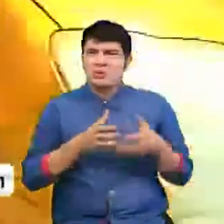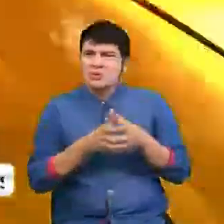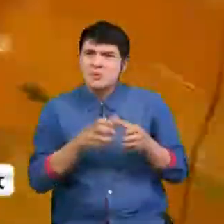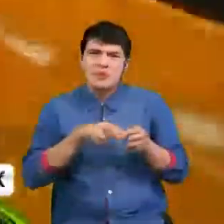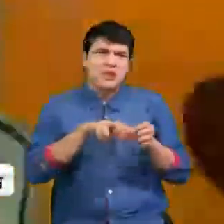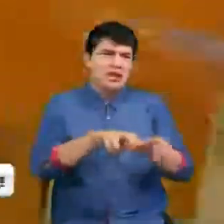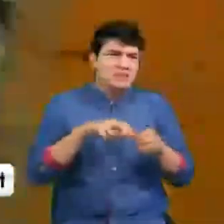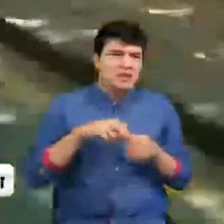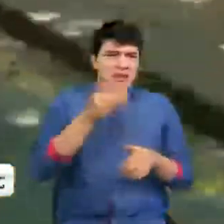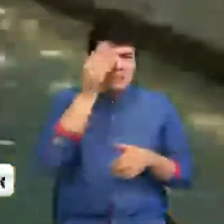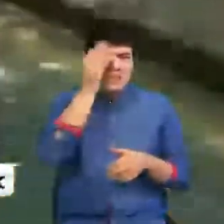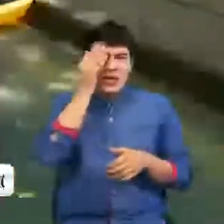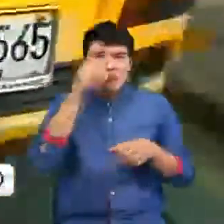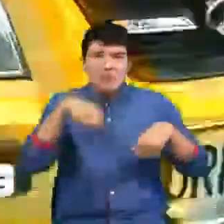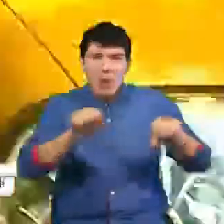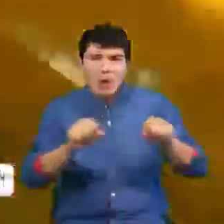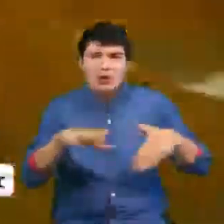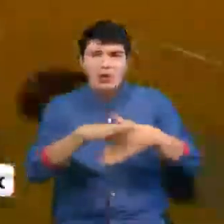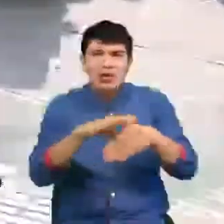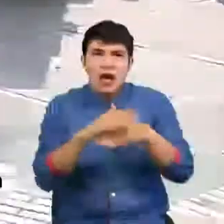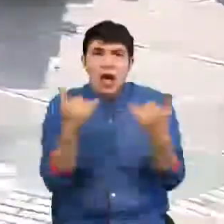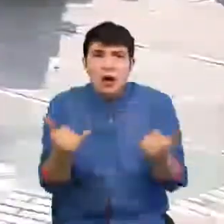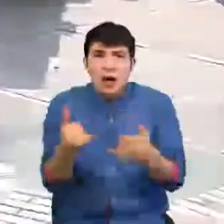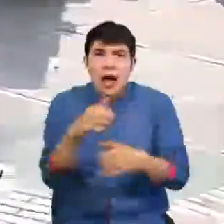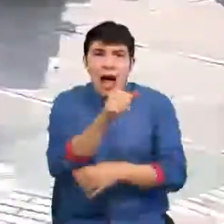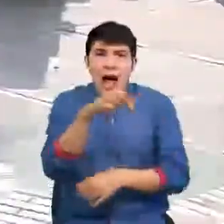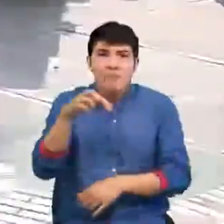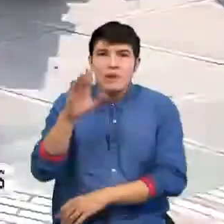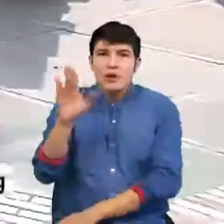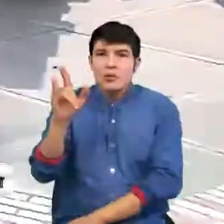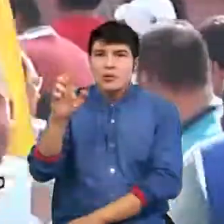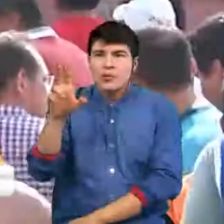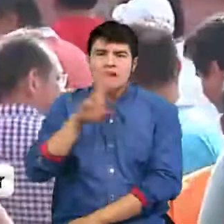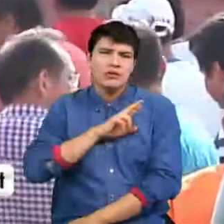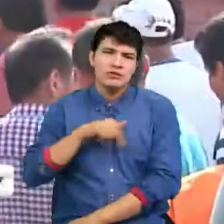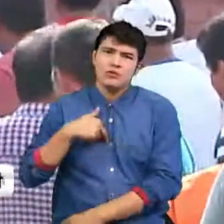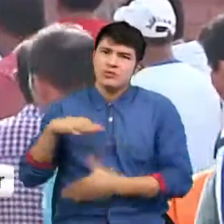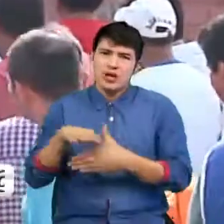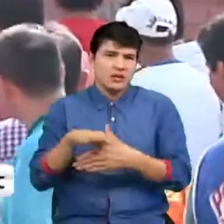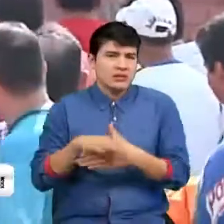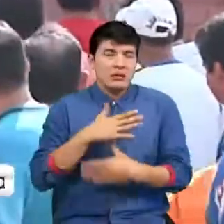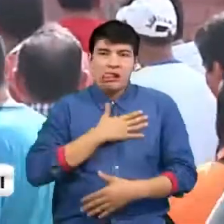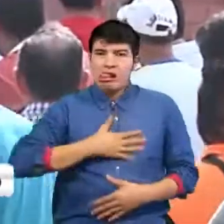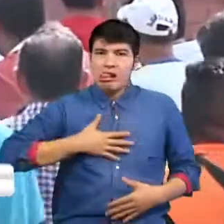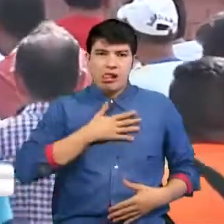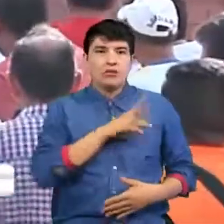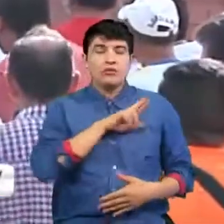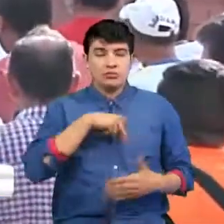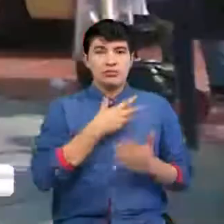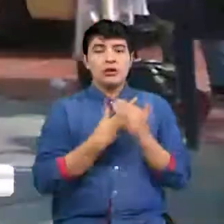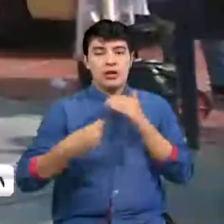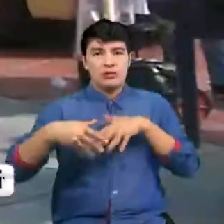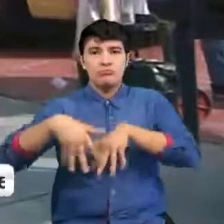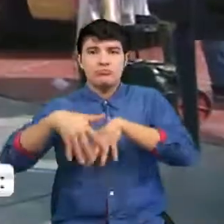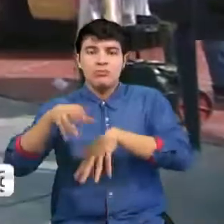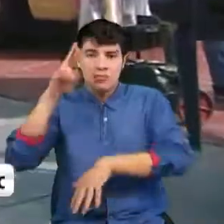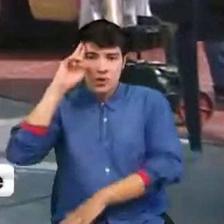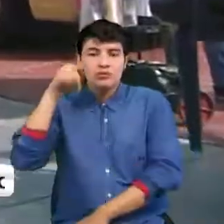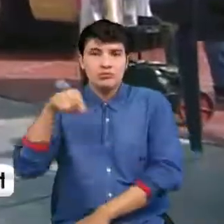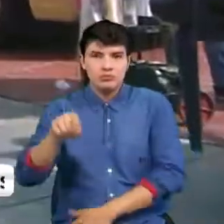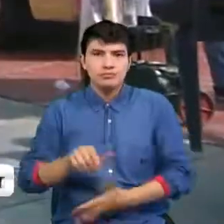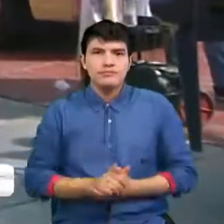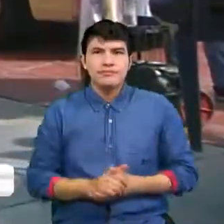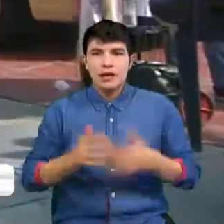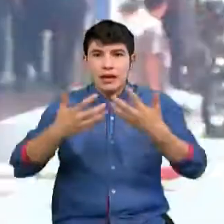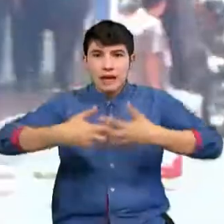mototaxistas ahora la plataforma de uber entonces ya estamos inconformes todo los taxistas que en cúcuta se va a marchar por eso a su empresa